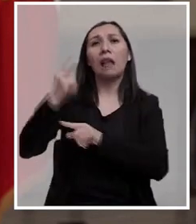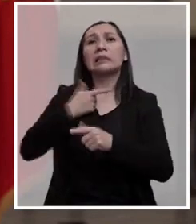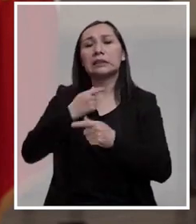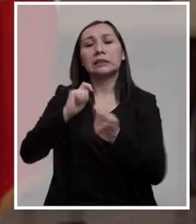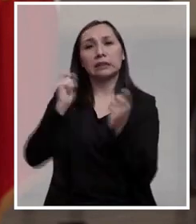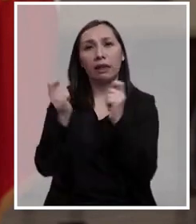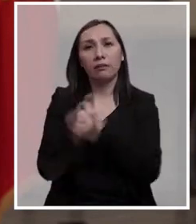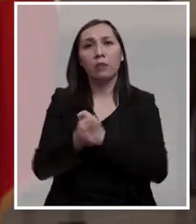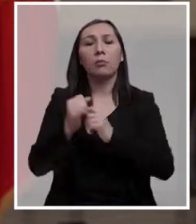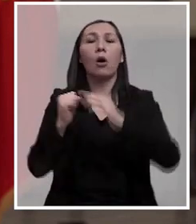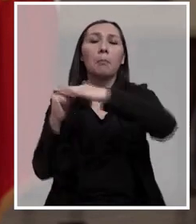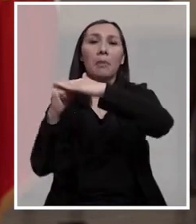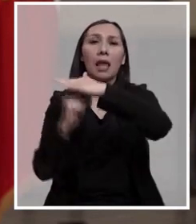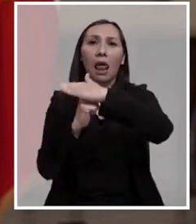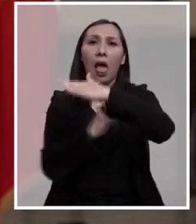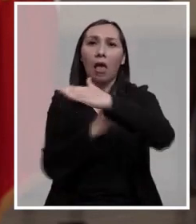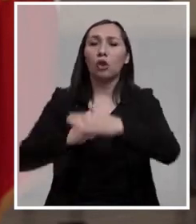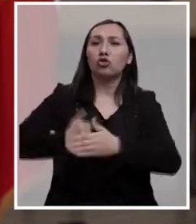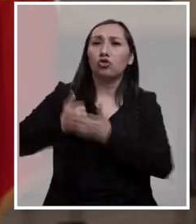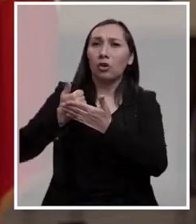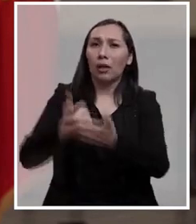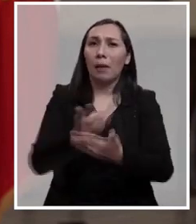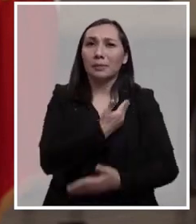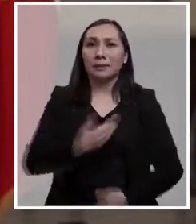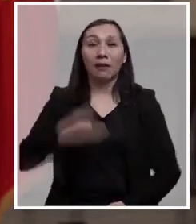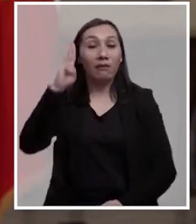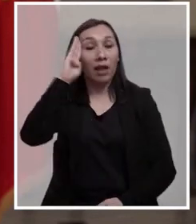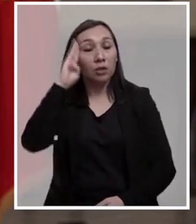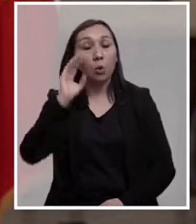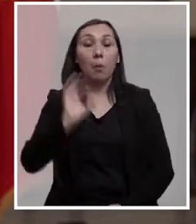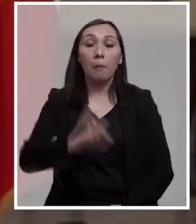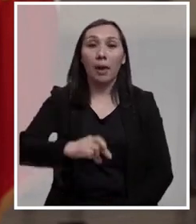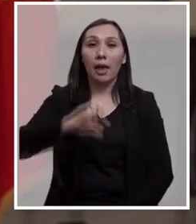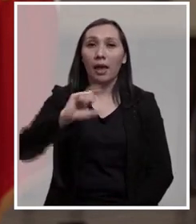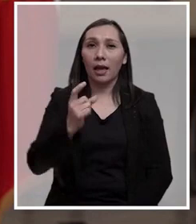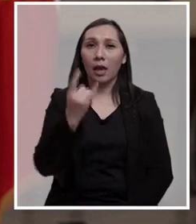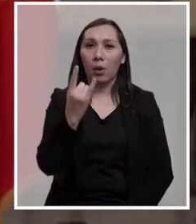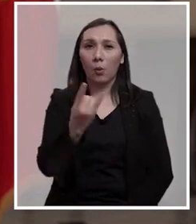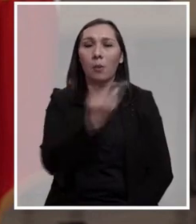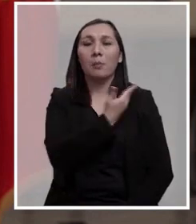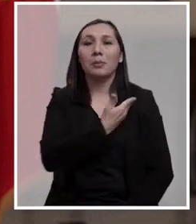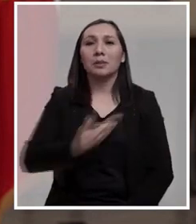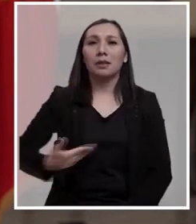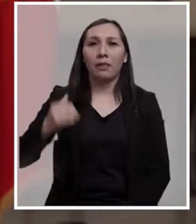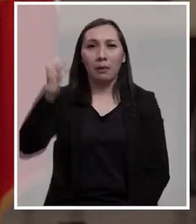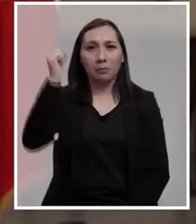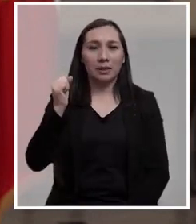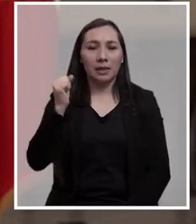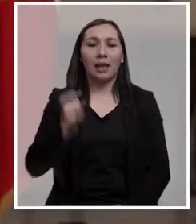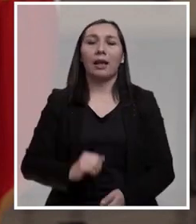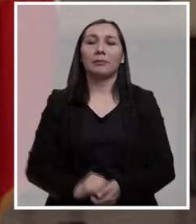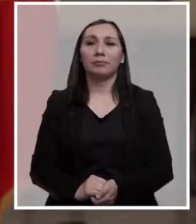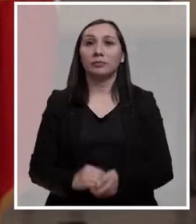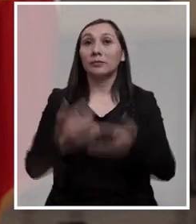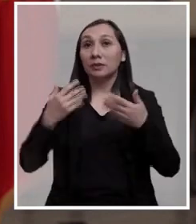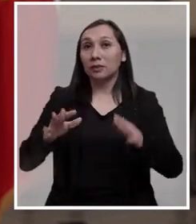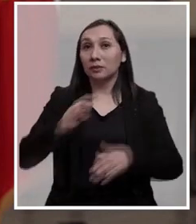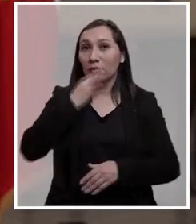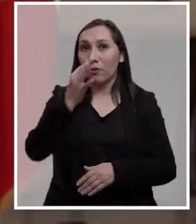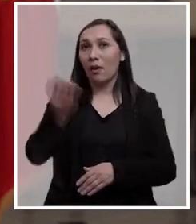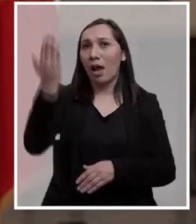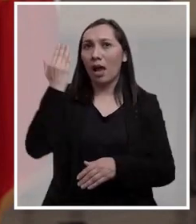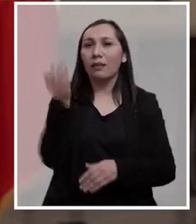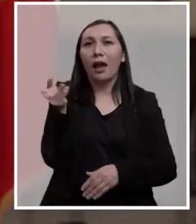como el pilar solidario de la presidenta bachelet o la pgu del presidente Piñera ya lo he dicho antes